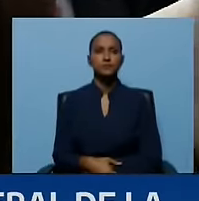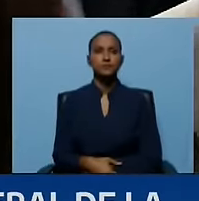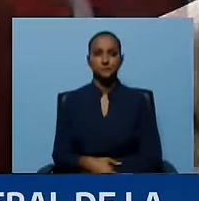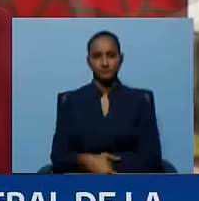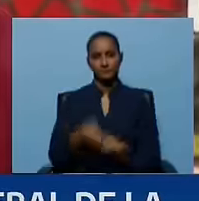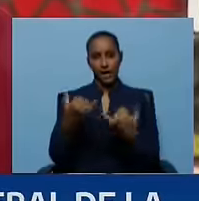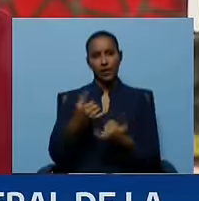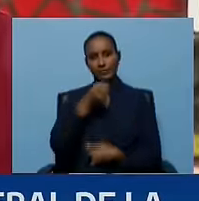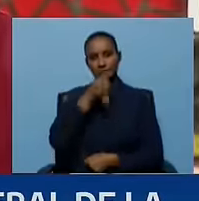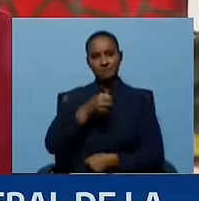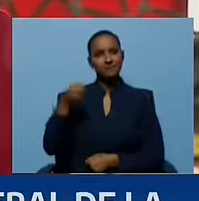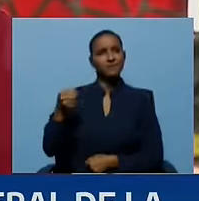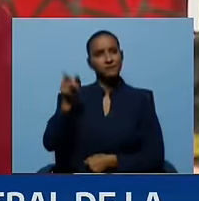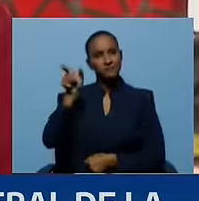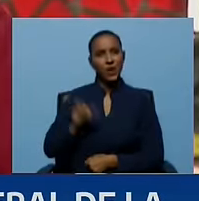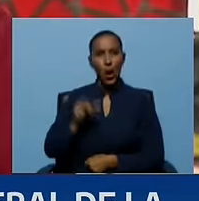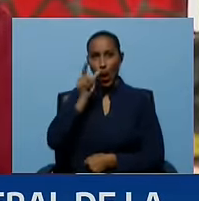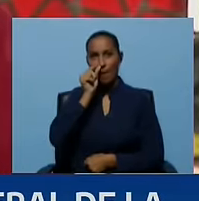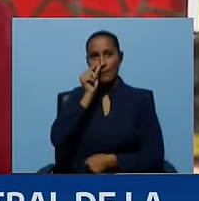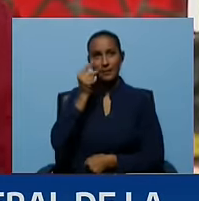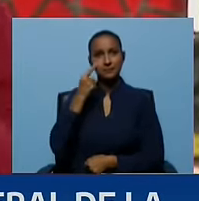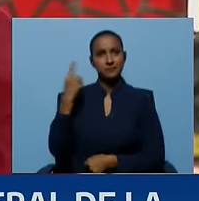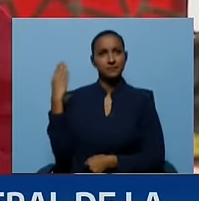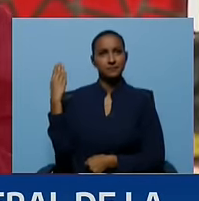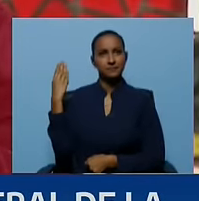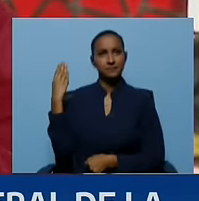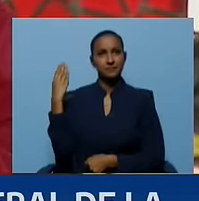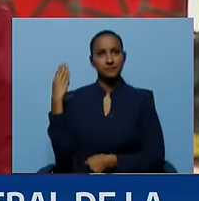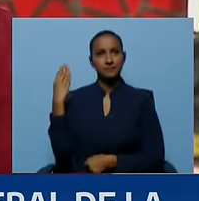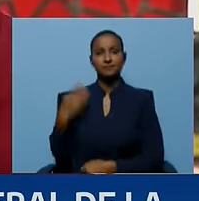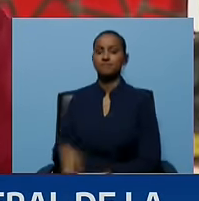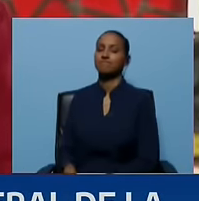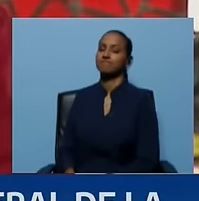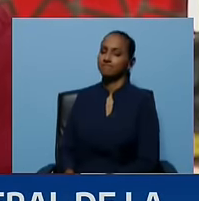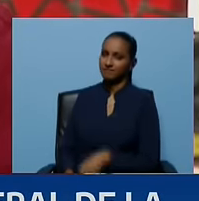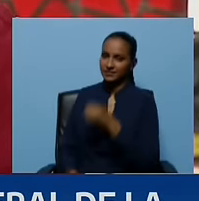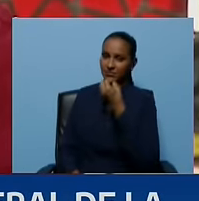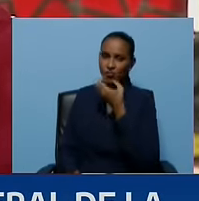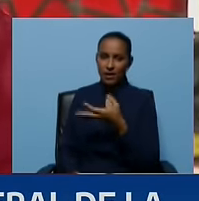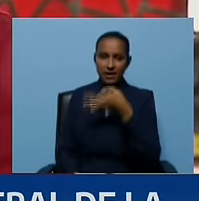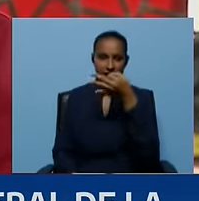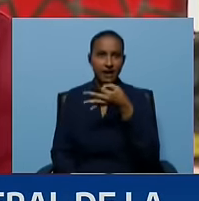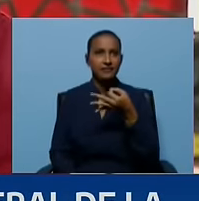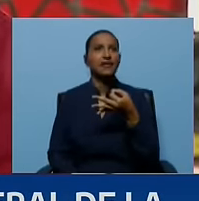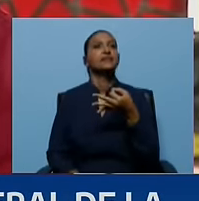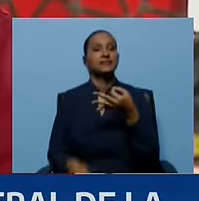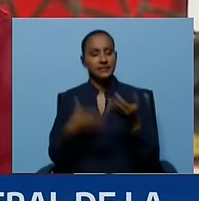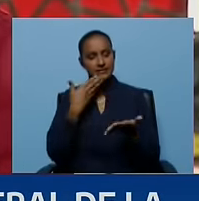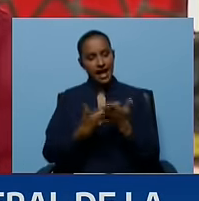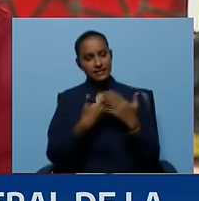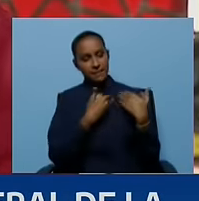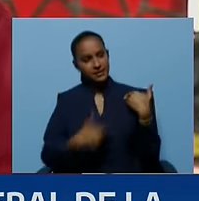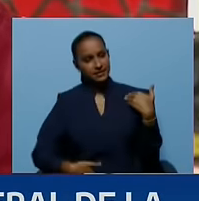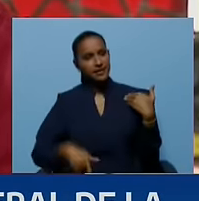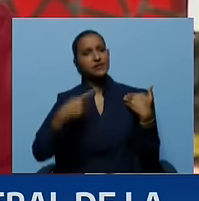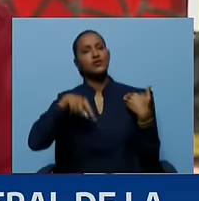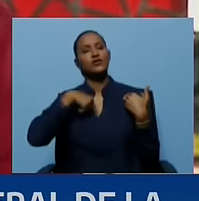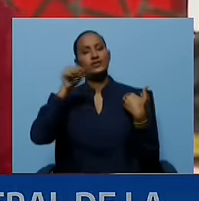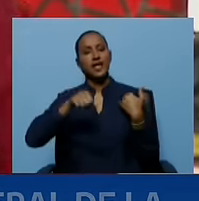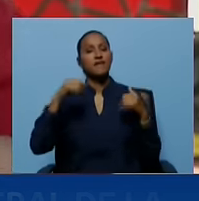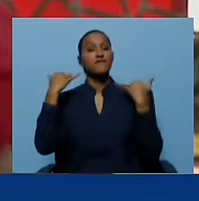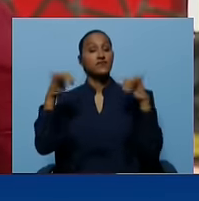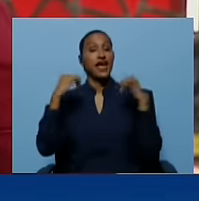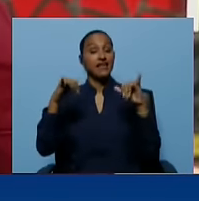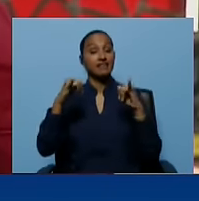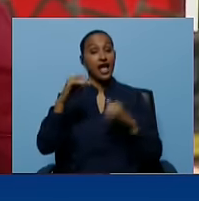Bien, presidente, gracias. Un saludo a todo el país. De verdad que venimos de una gran fiesta popular este domingo